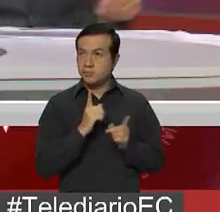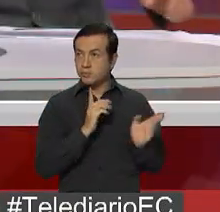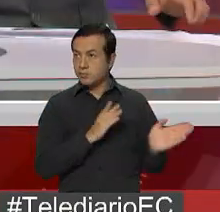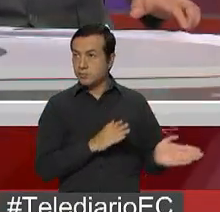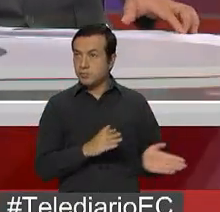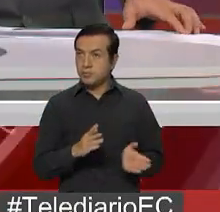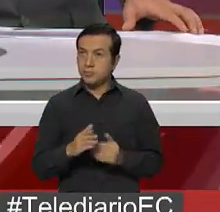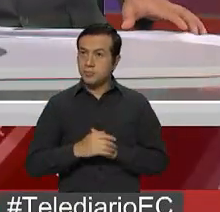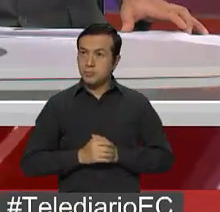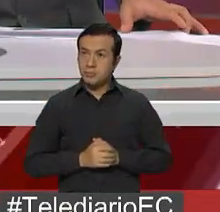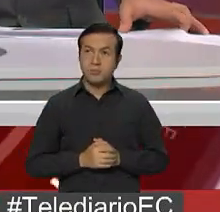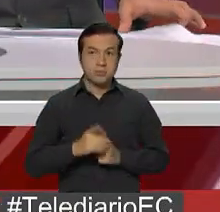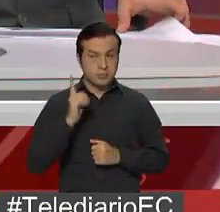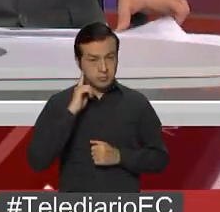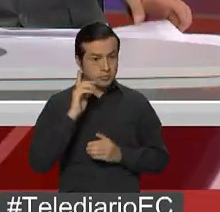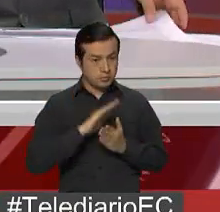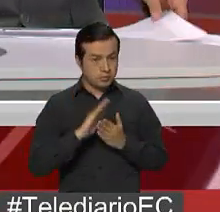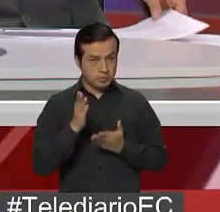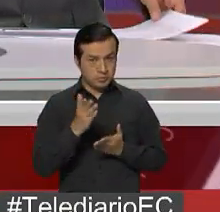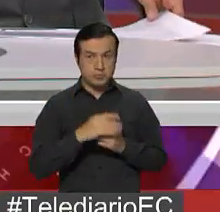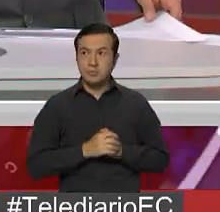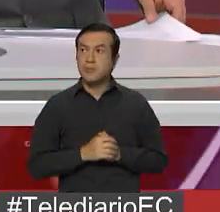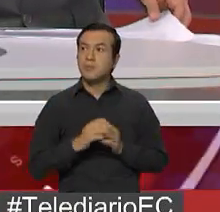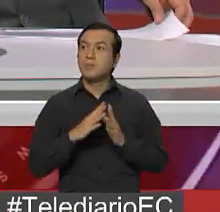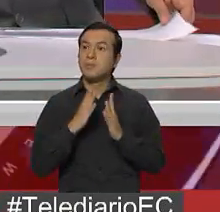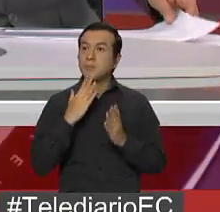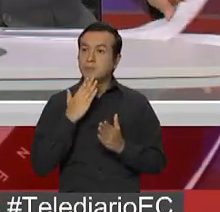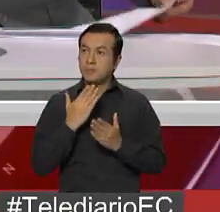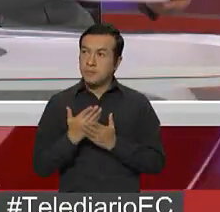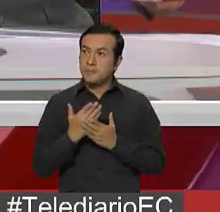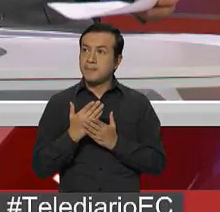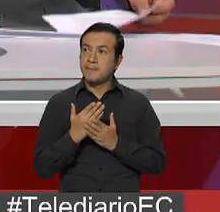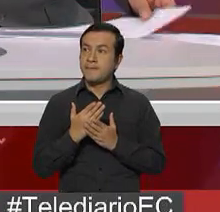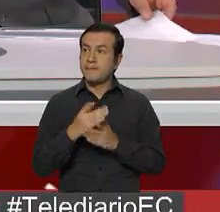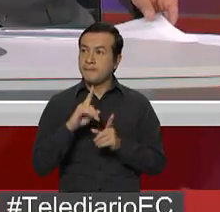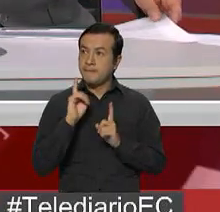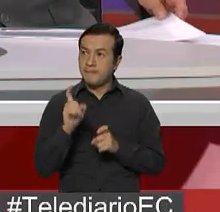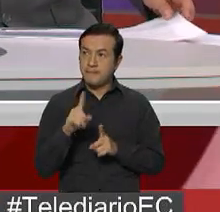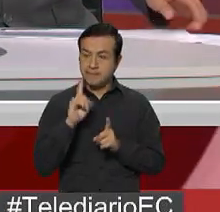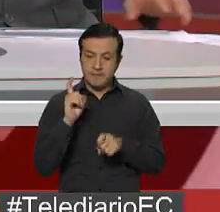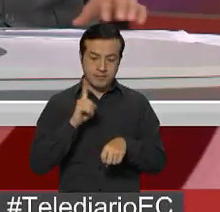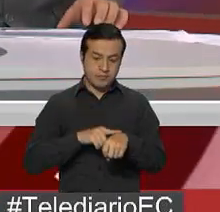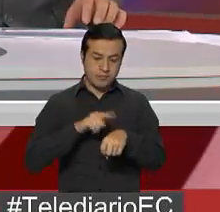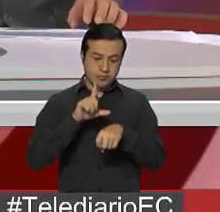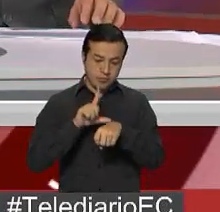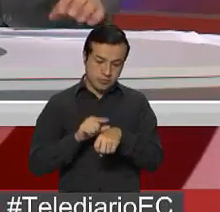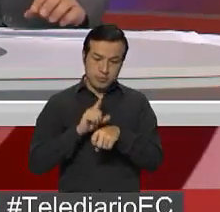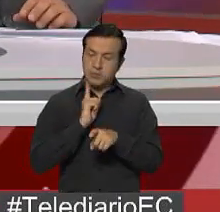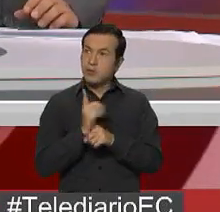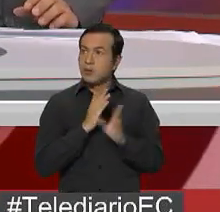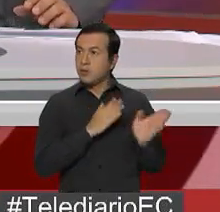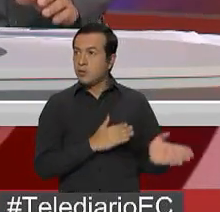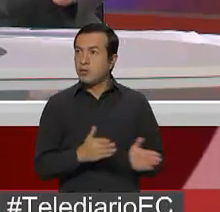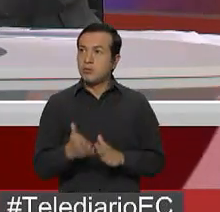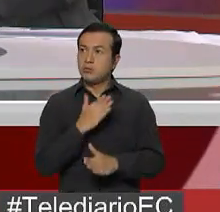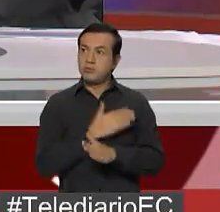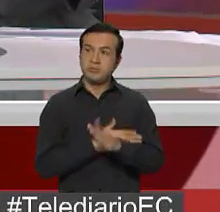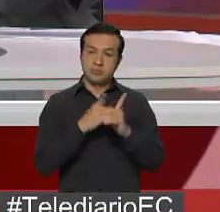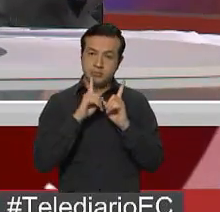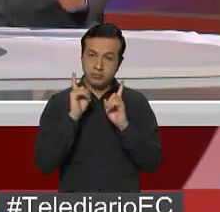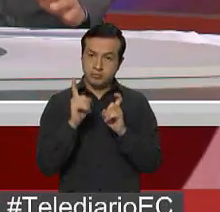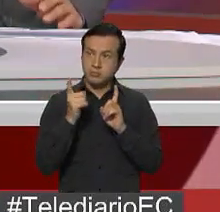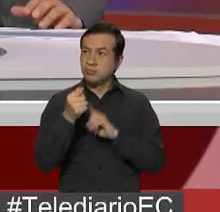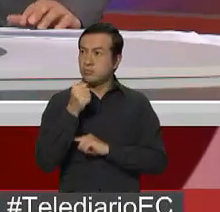importante si perdón muchas gracias superintendente si me permite estamos un poco cortos de tiempo pero no quisiera cerrar